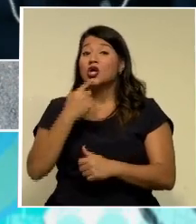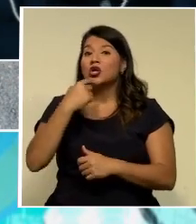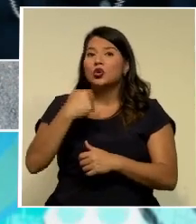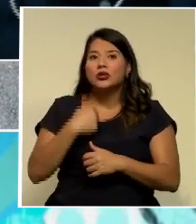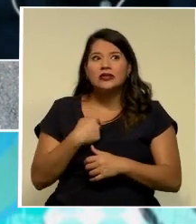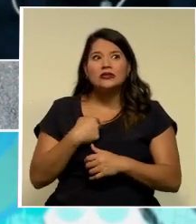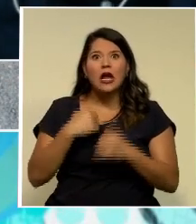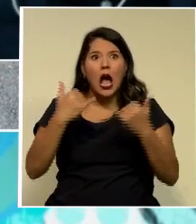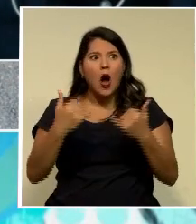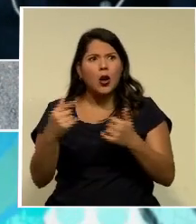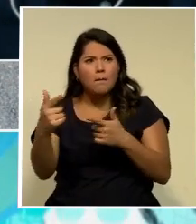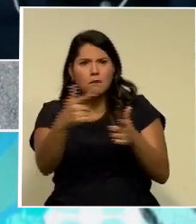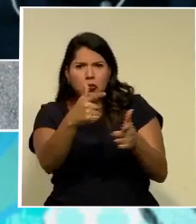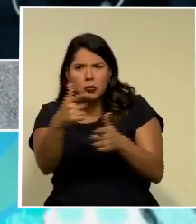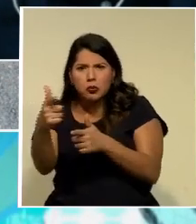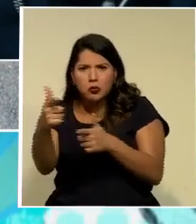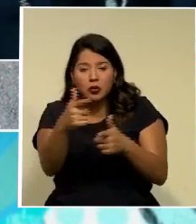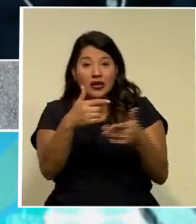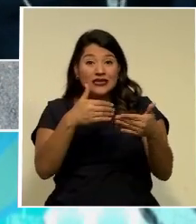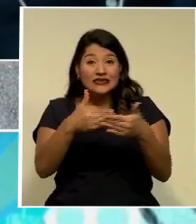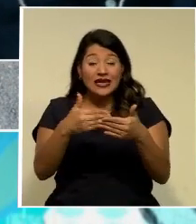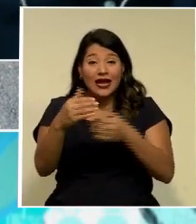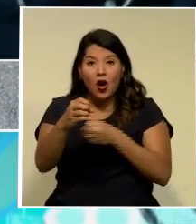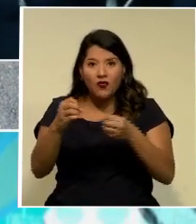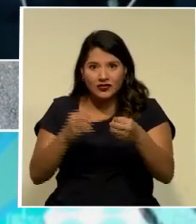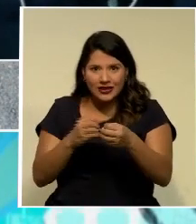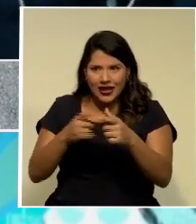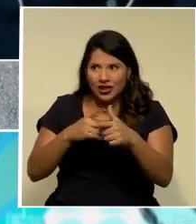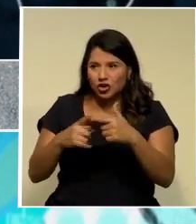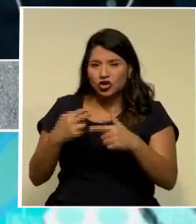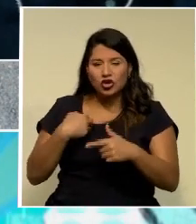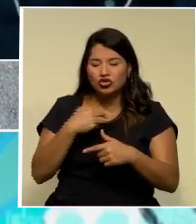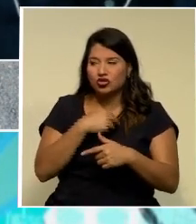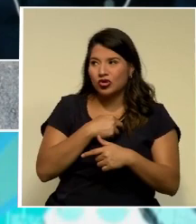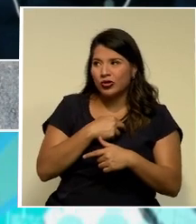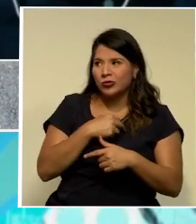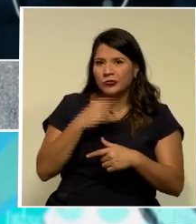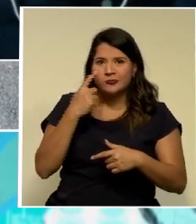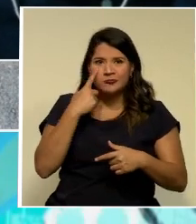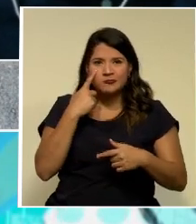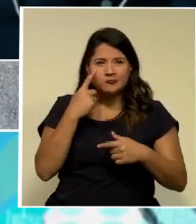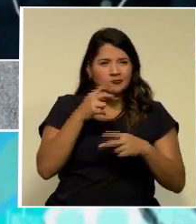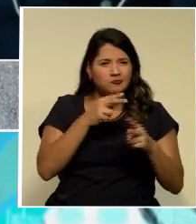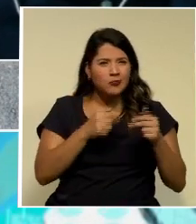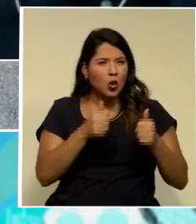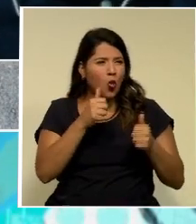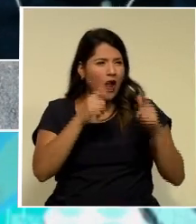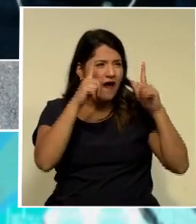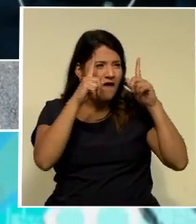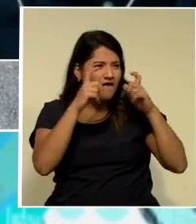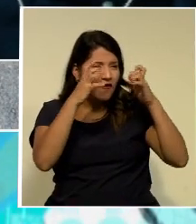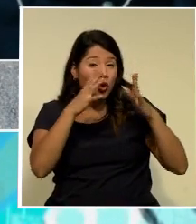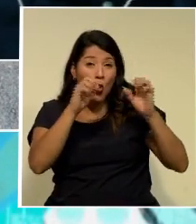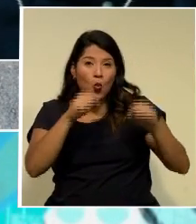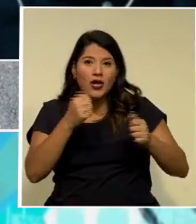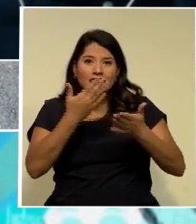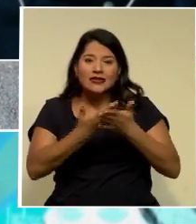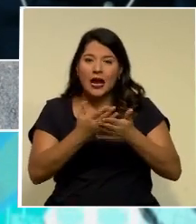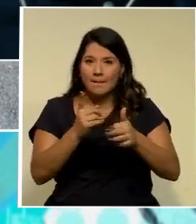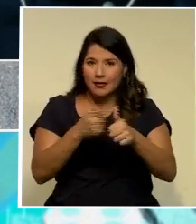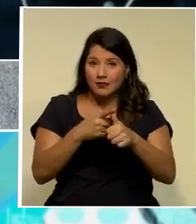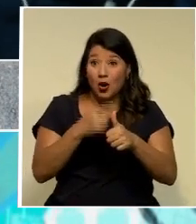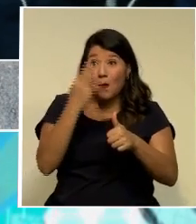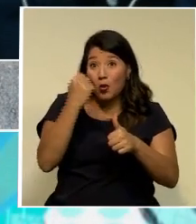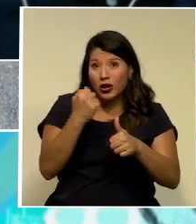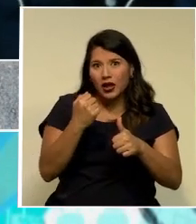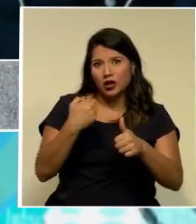una balacera muy cerca de la oficina. Empezamos a ver para avisar quién era el fotógrafo que podía llegar primero, porque uno se moviliza en